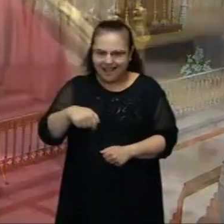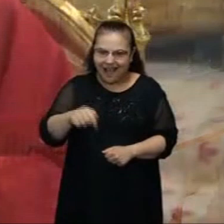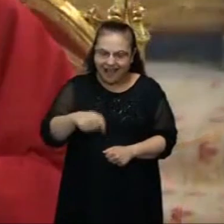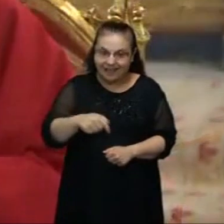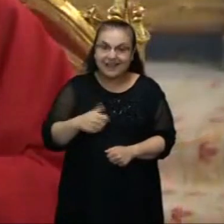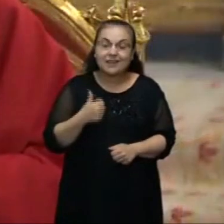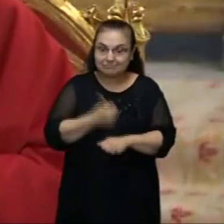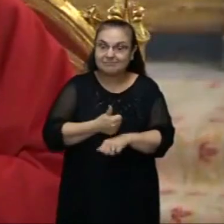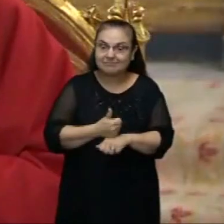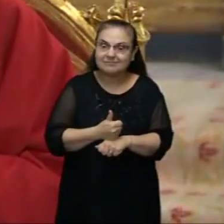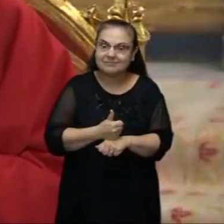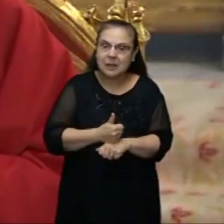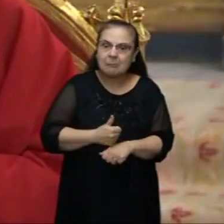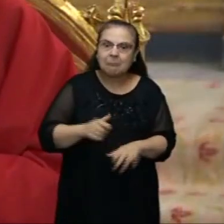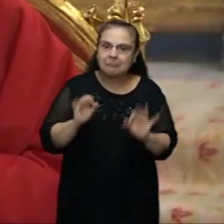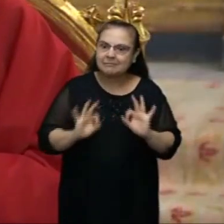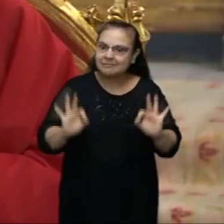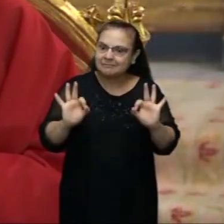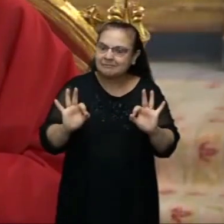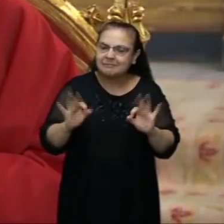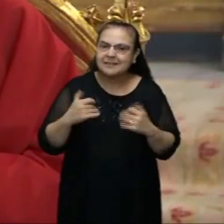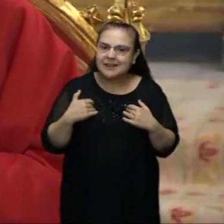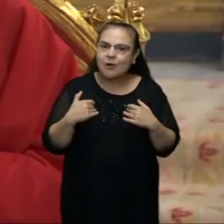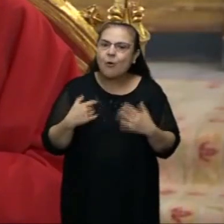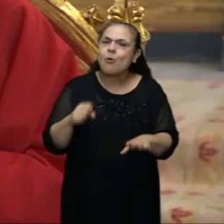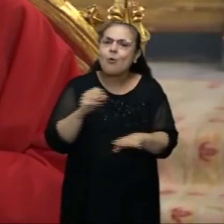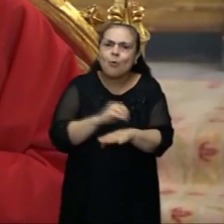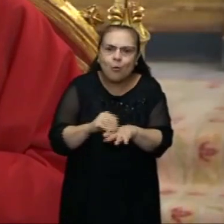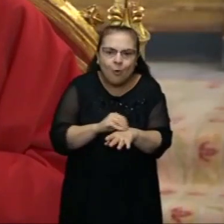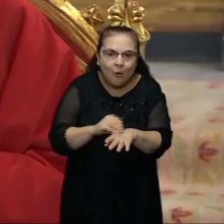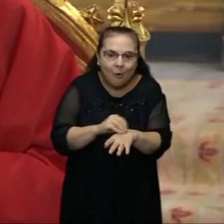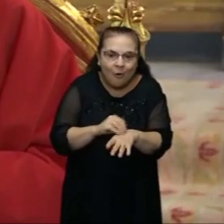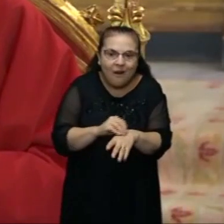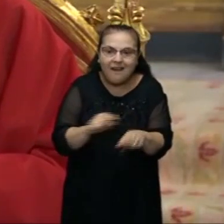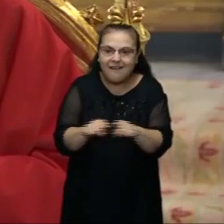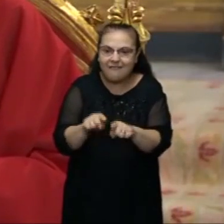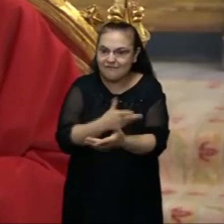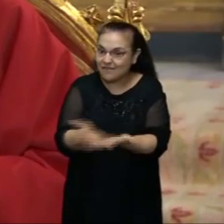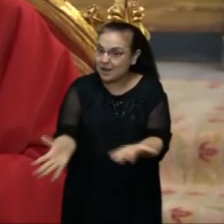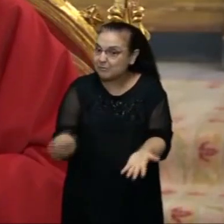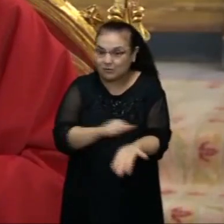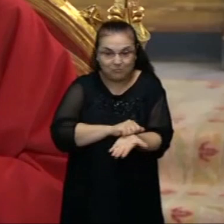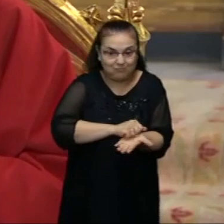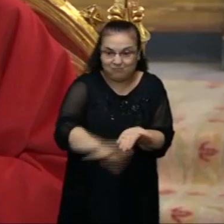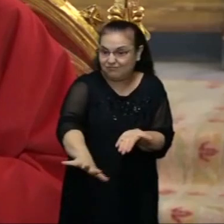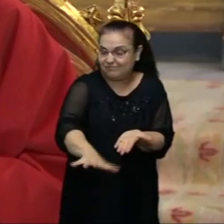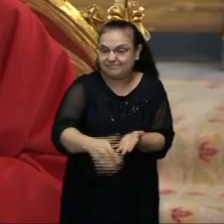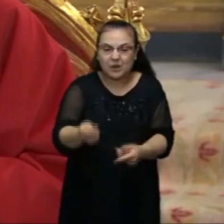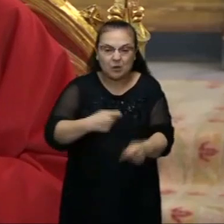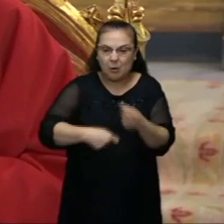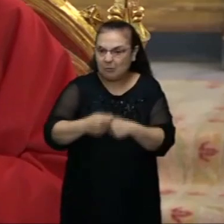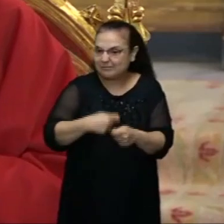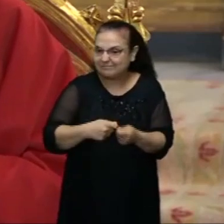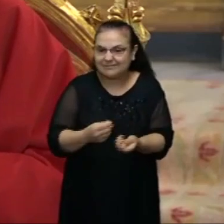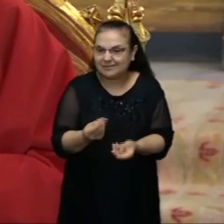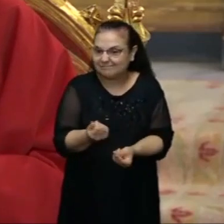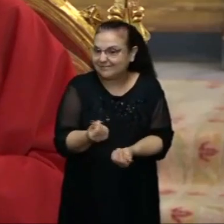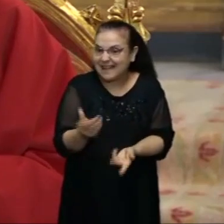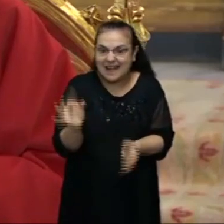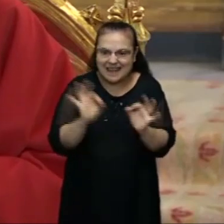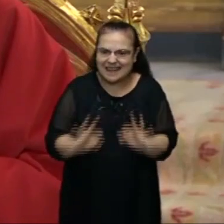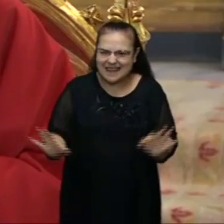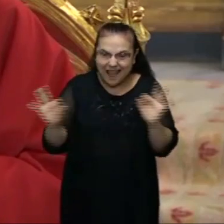apostolado precisamente curando a enfermos de forma gratuita, sin cobrarles nada, y